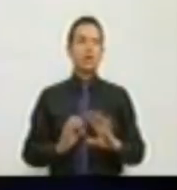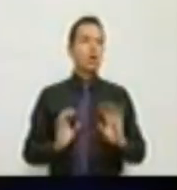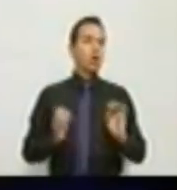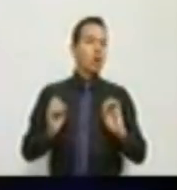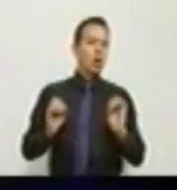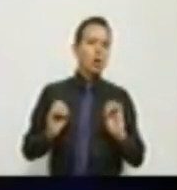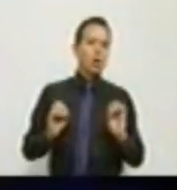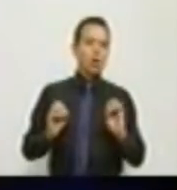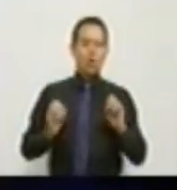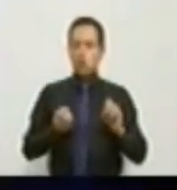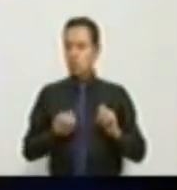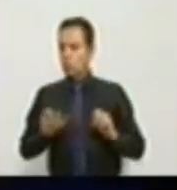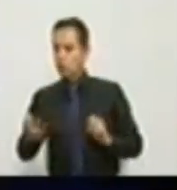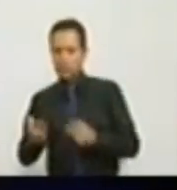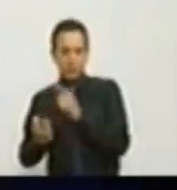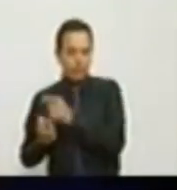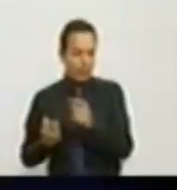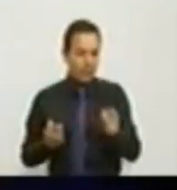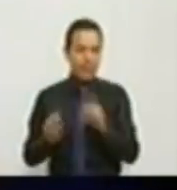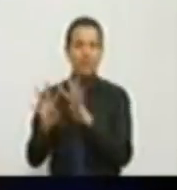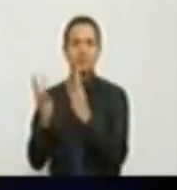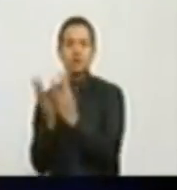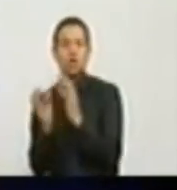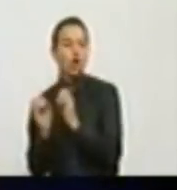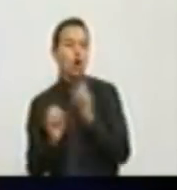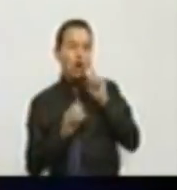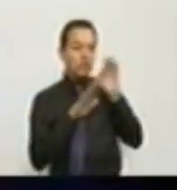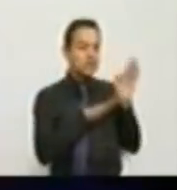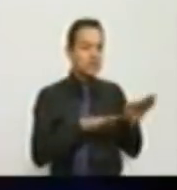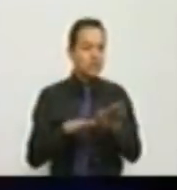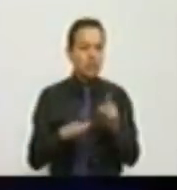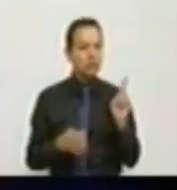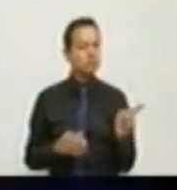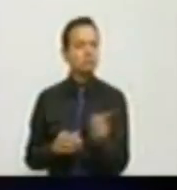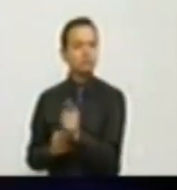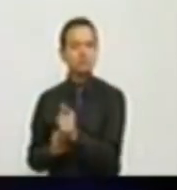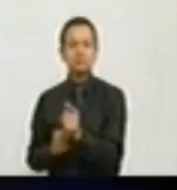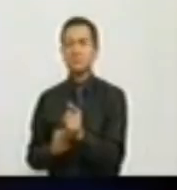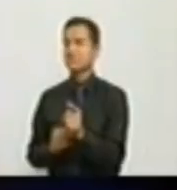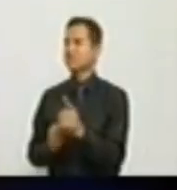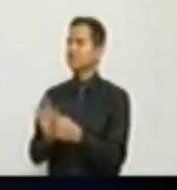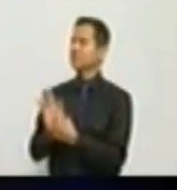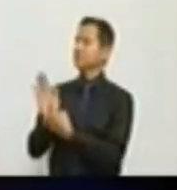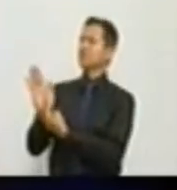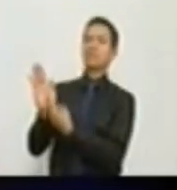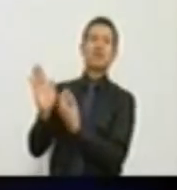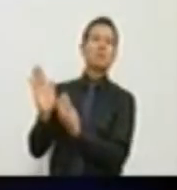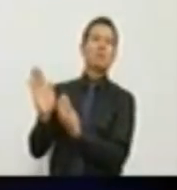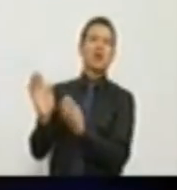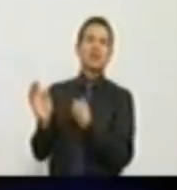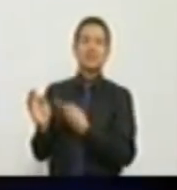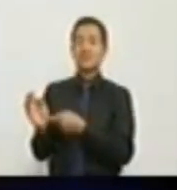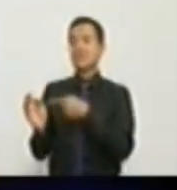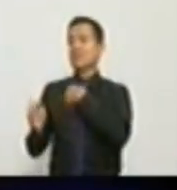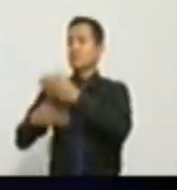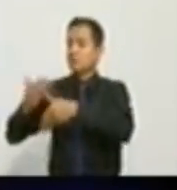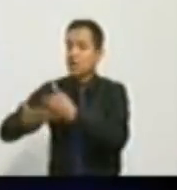del número de senadores, del número de representantes, eso no va a tener acogida y va a ser muy difícil de